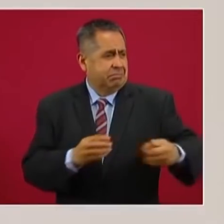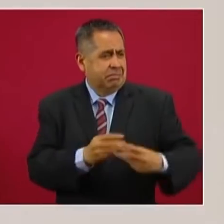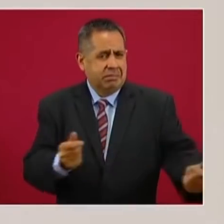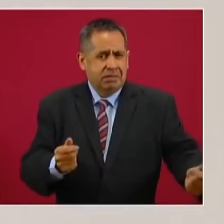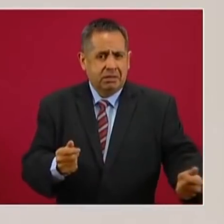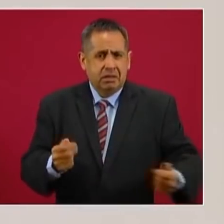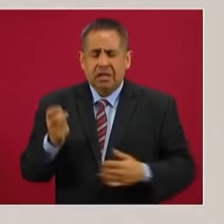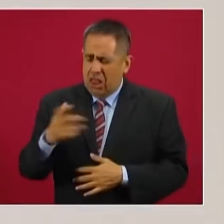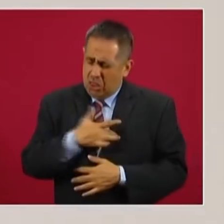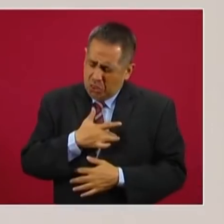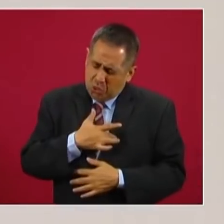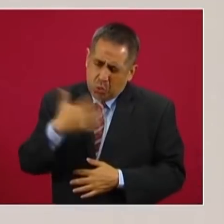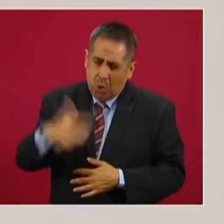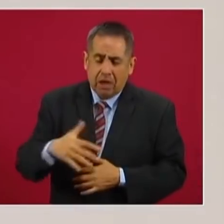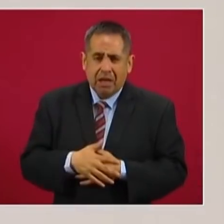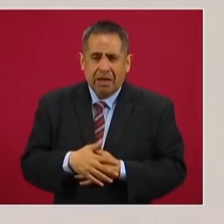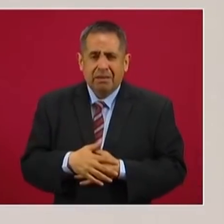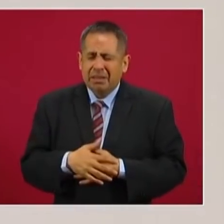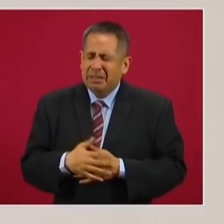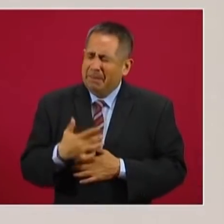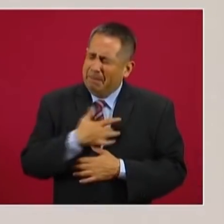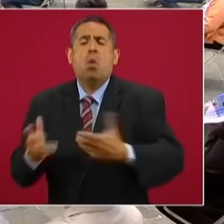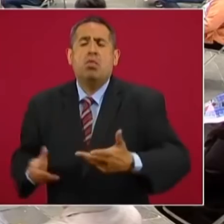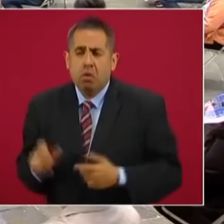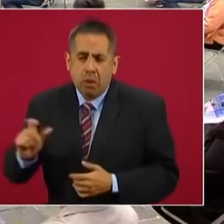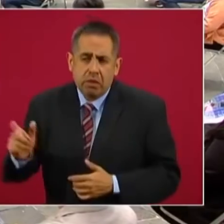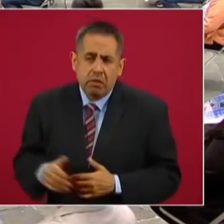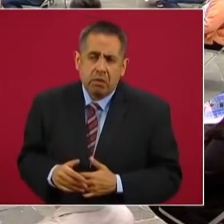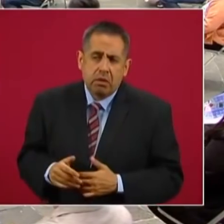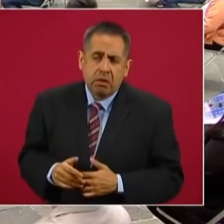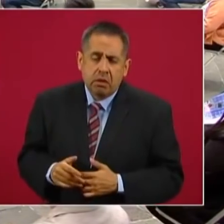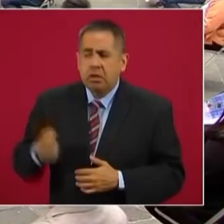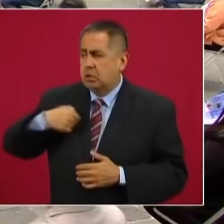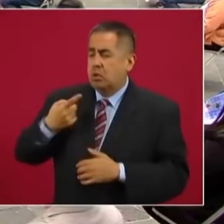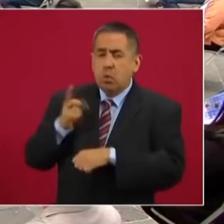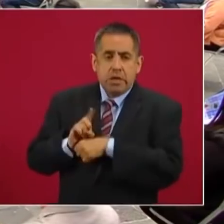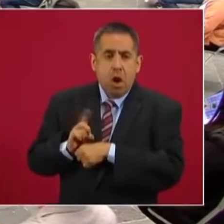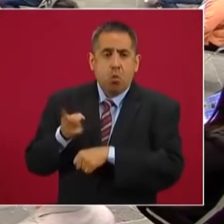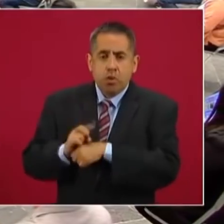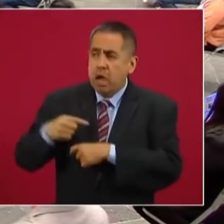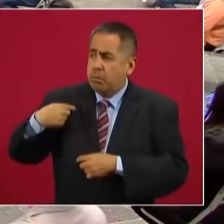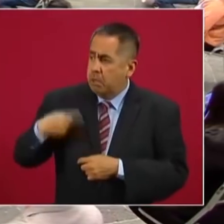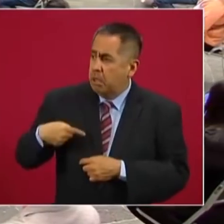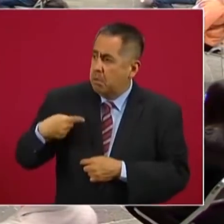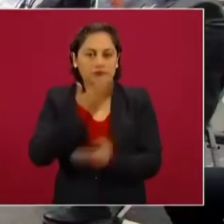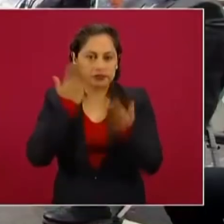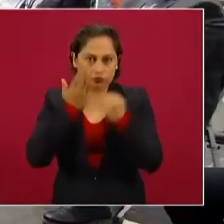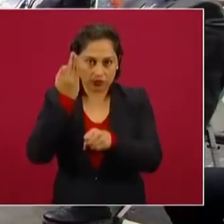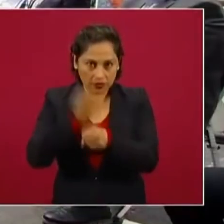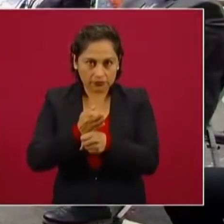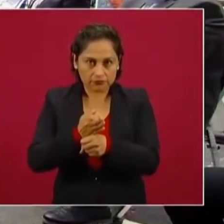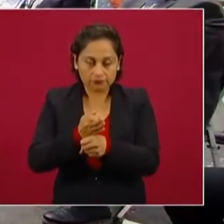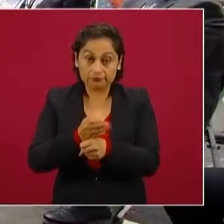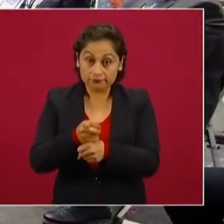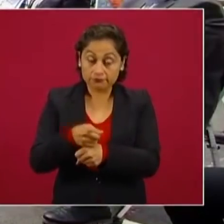habían ido para apoderarse de autobuses que usarían para viajar a una manifestación en ciudad de méxico pero fueron baleados por pistoleros